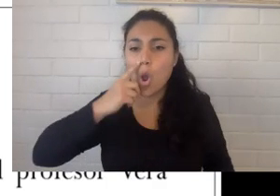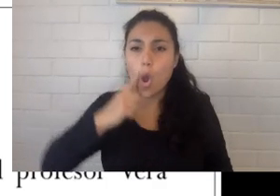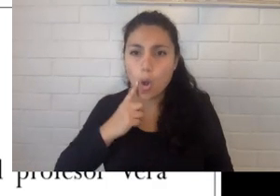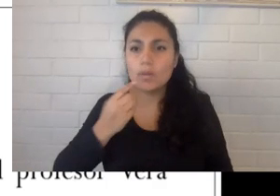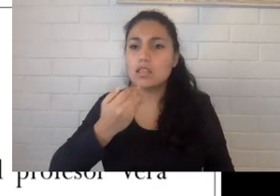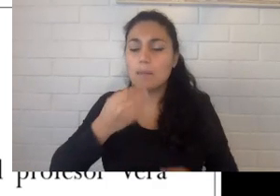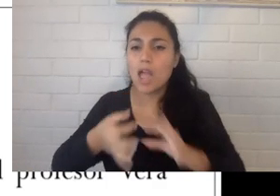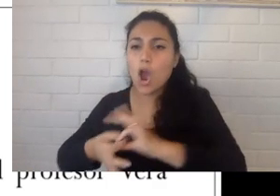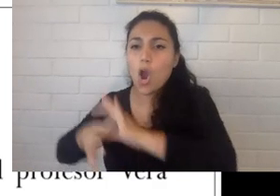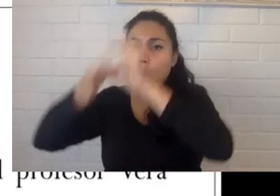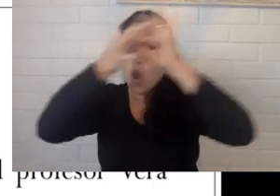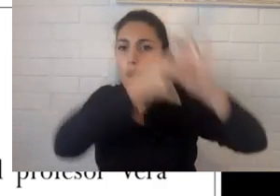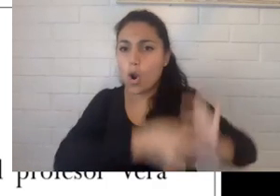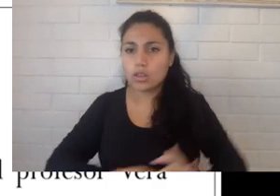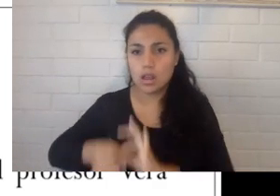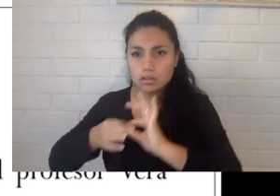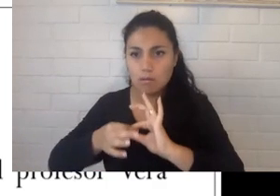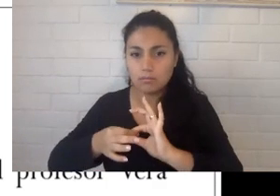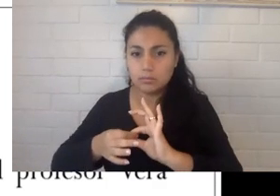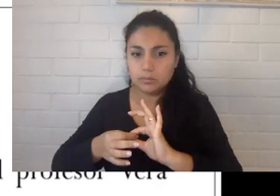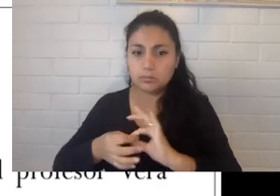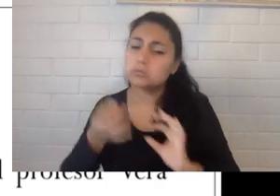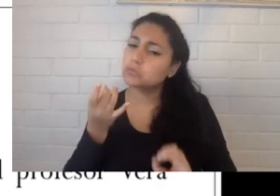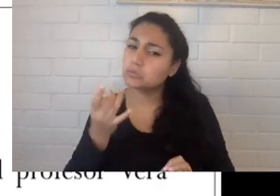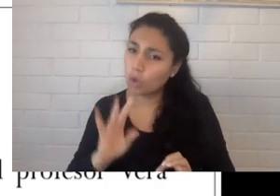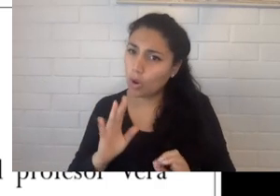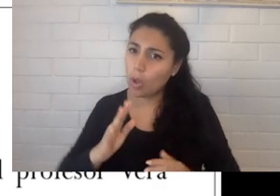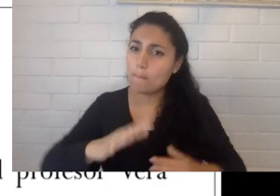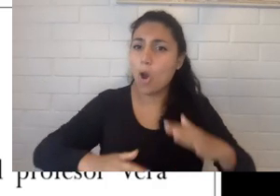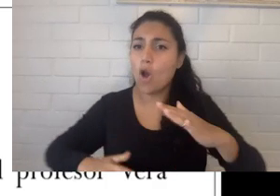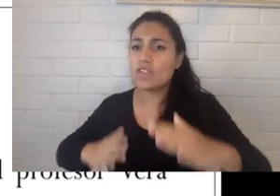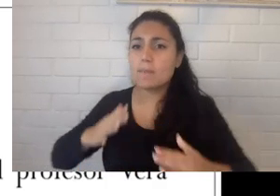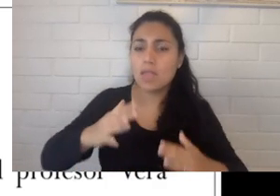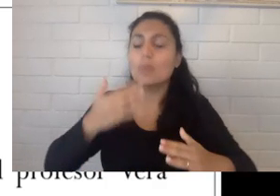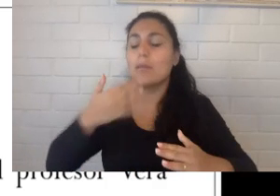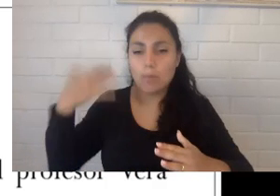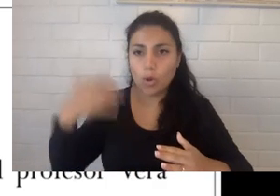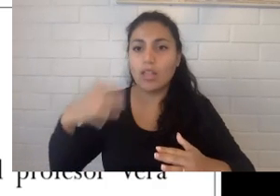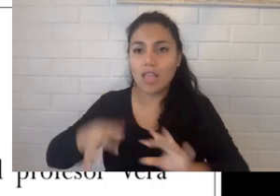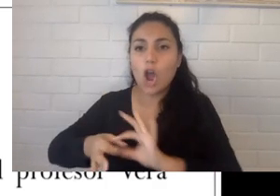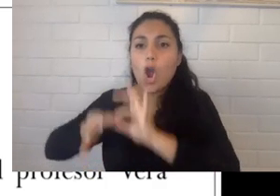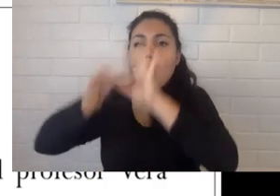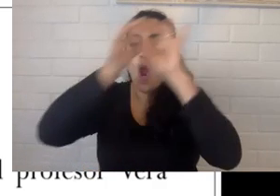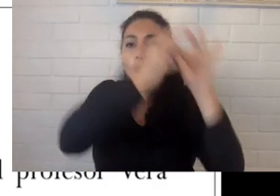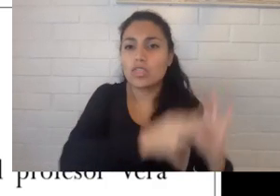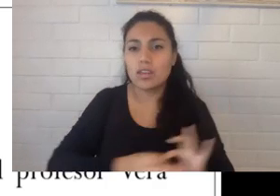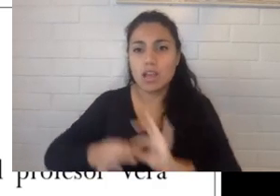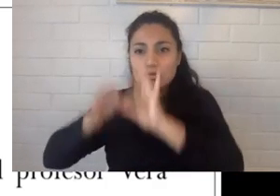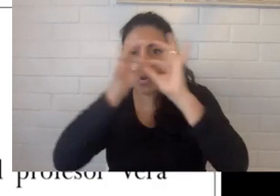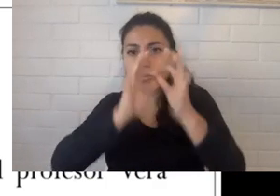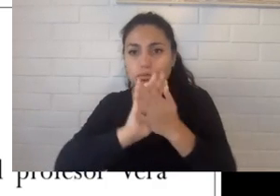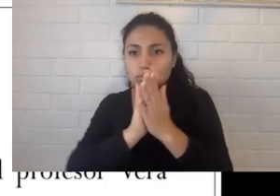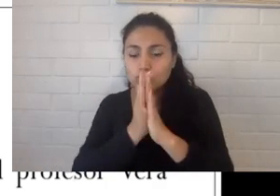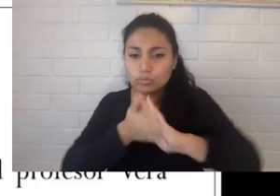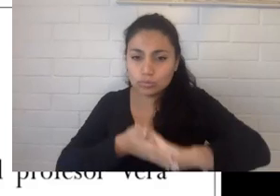solo pone en tensión el movimiento, sino que además pone en tensión la coordinación, que son conjuntos de movimientos